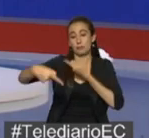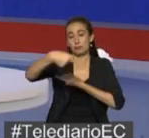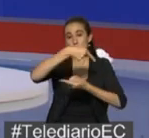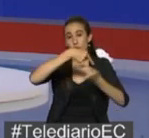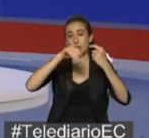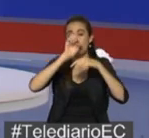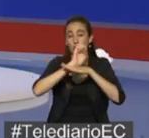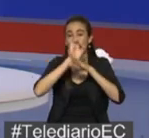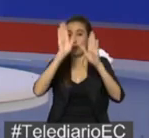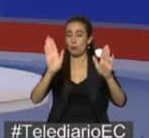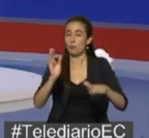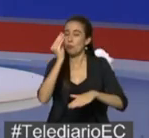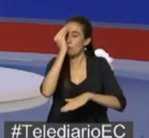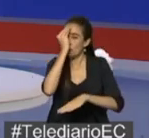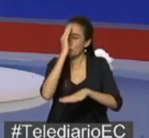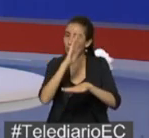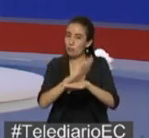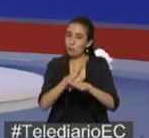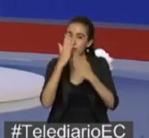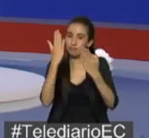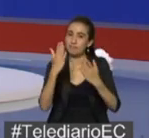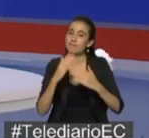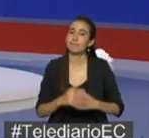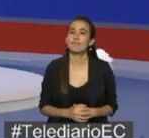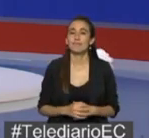ecuatorianos. Señor canciller, le escuchamos.